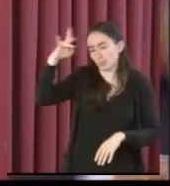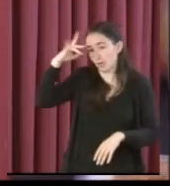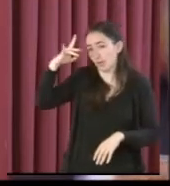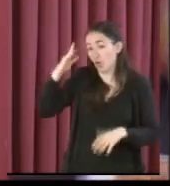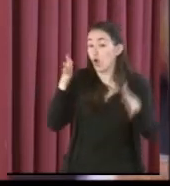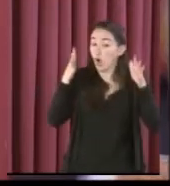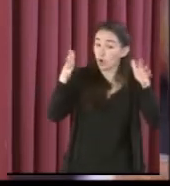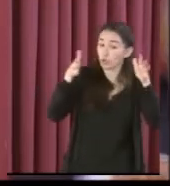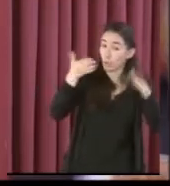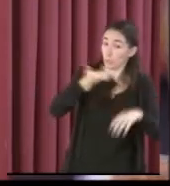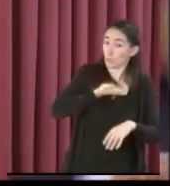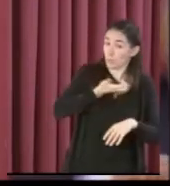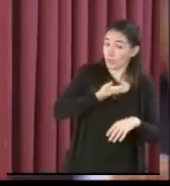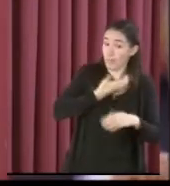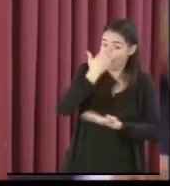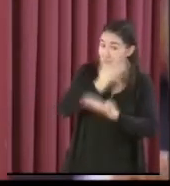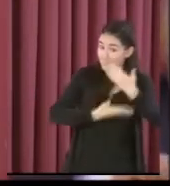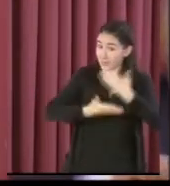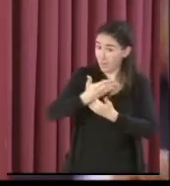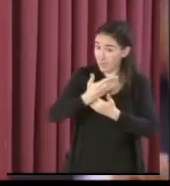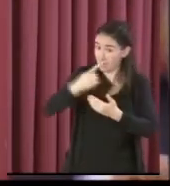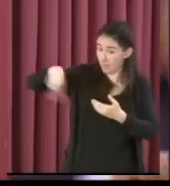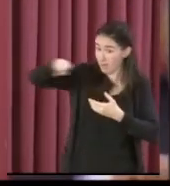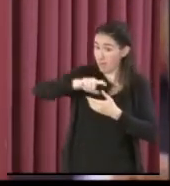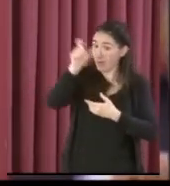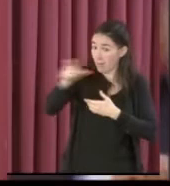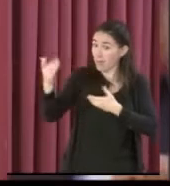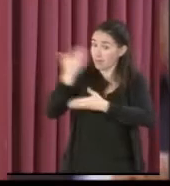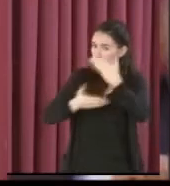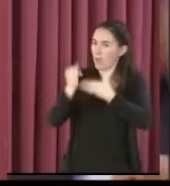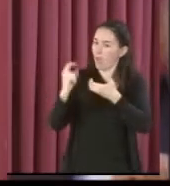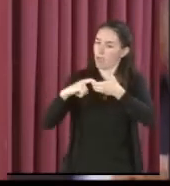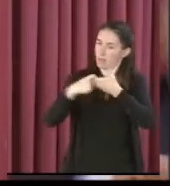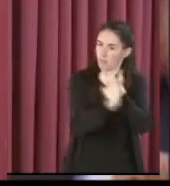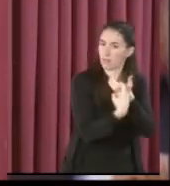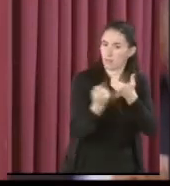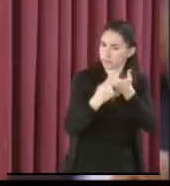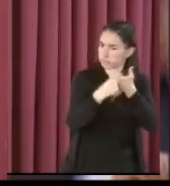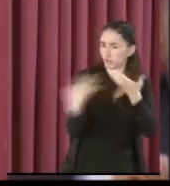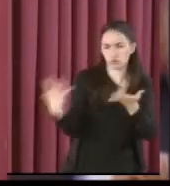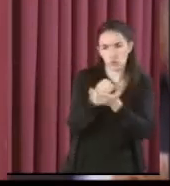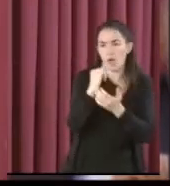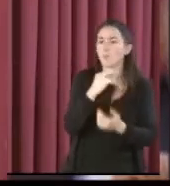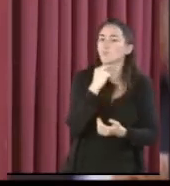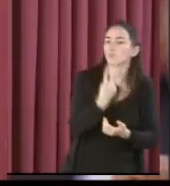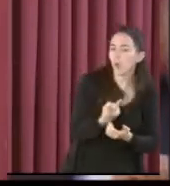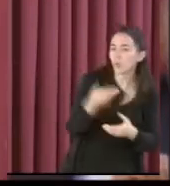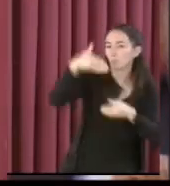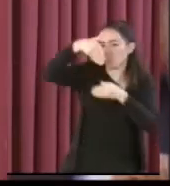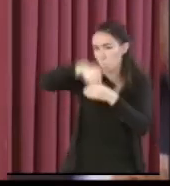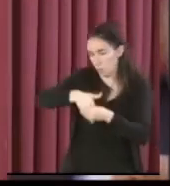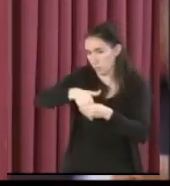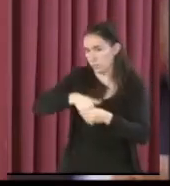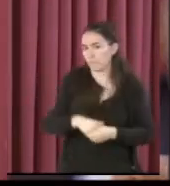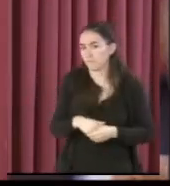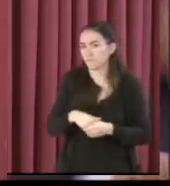de la Discapacidad, en la que tienen voz y voto, reconociendo su autonomía personal. Trabajando